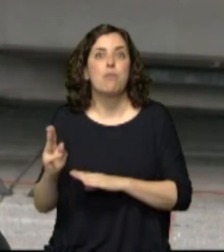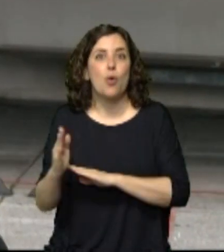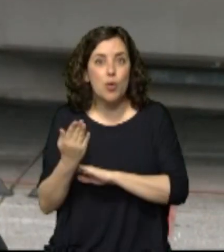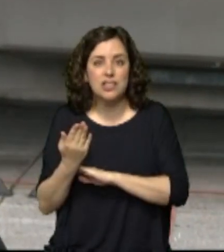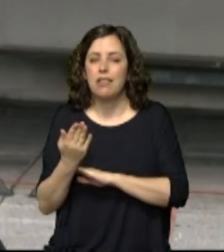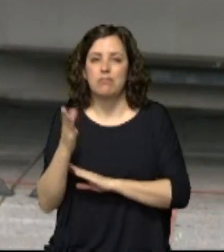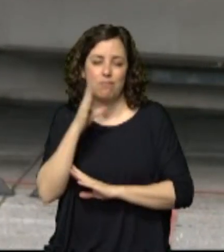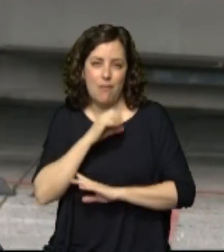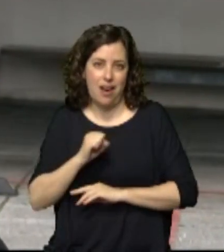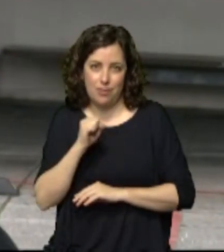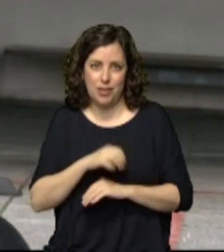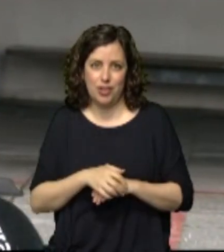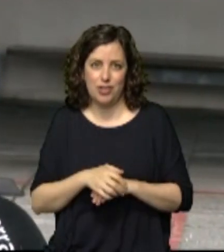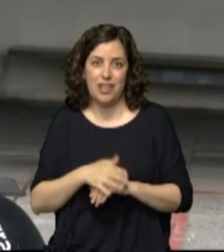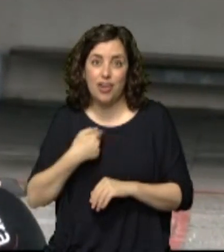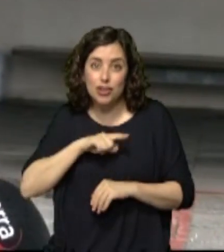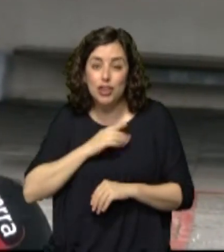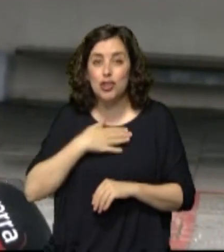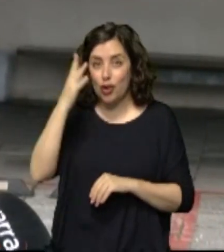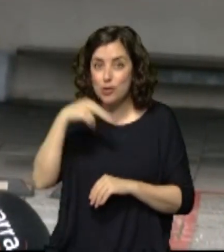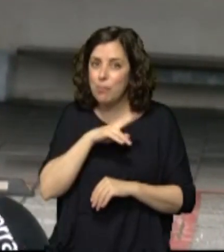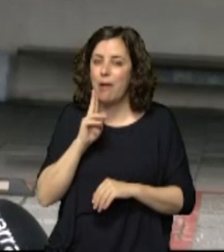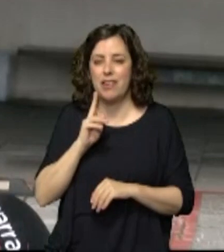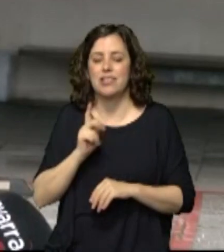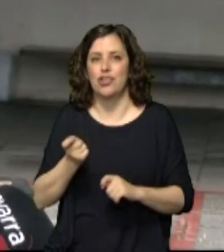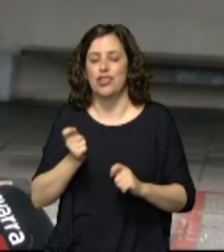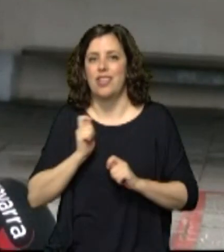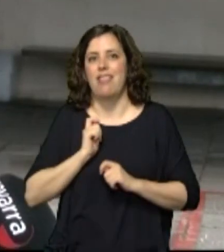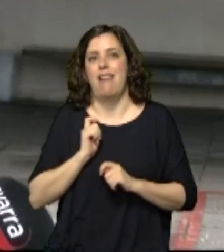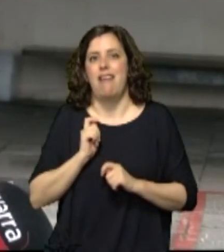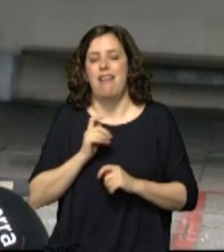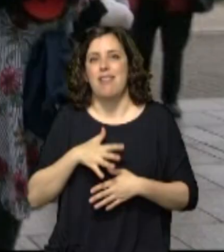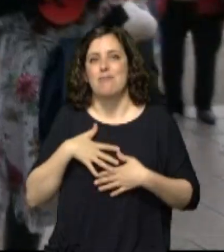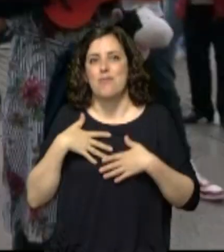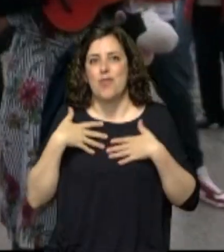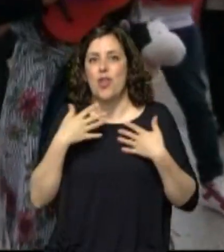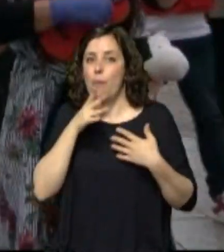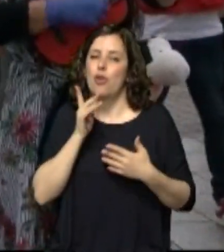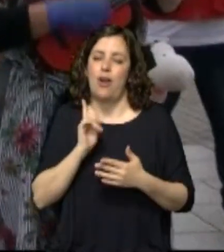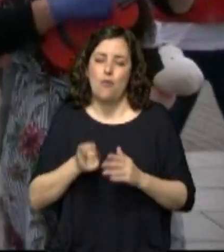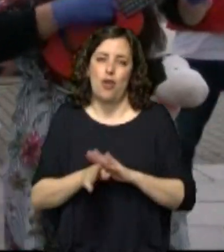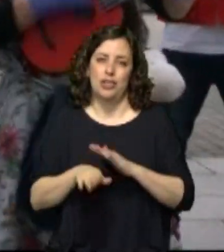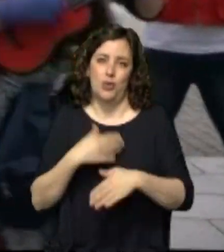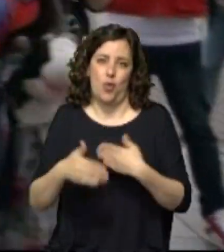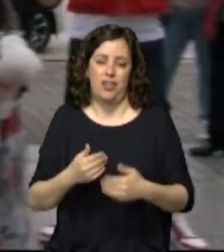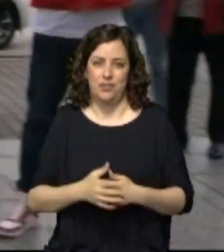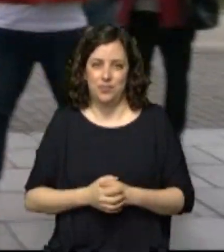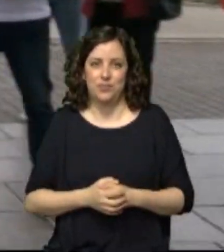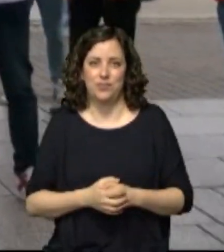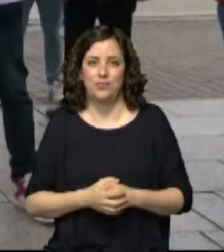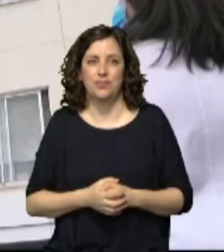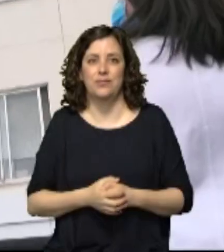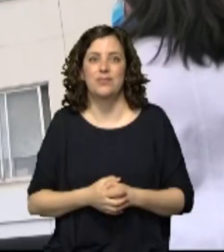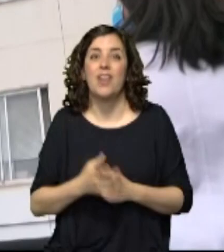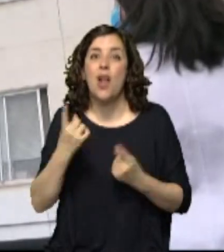a los padres, ya te digo que nos llega pues muchísimo porque hemos pasado por aquí y estamos pasando. Hay solución para los pequeños cuyas ventanas no